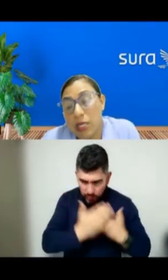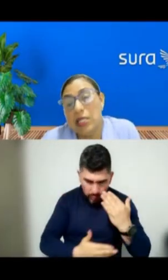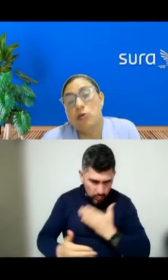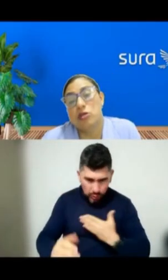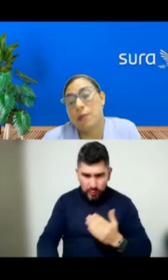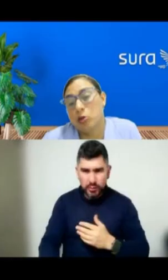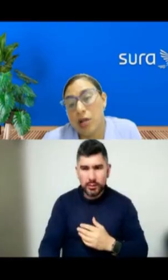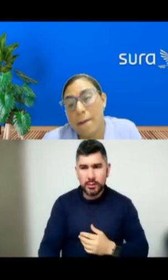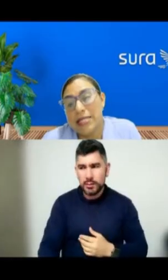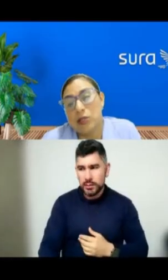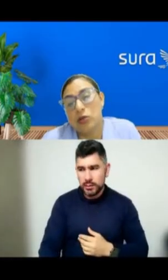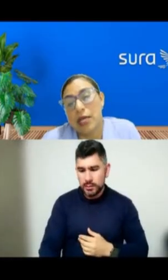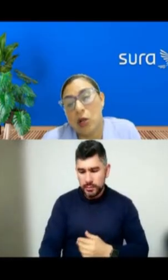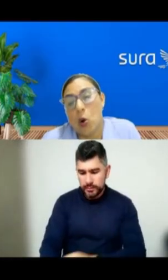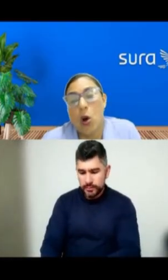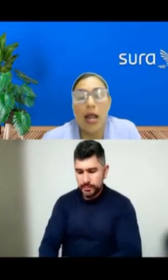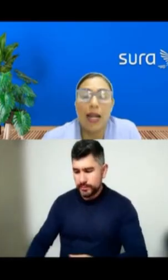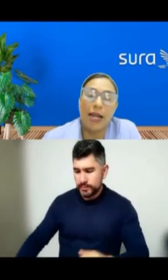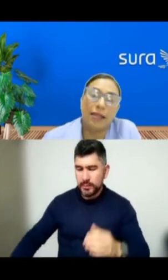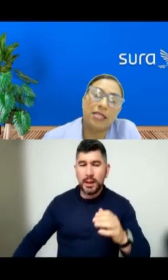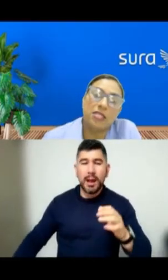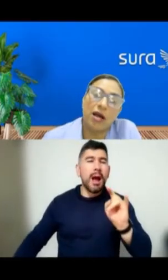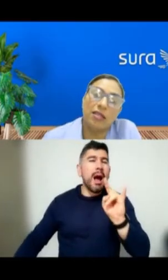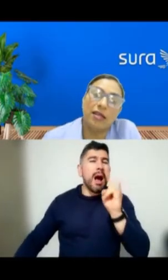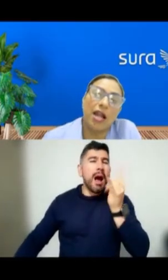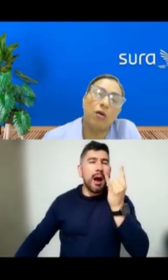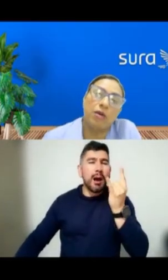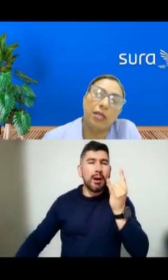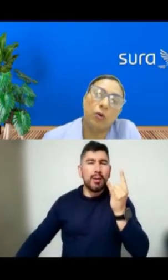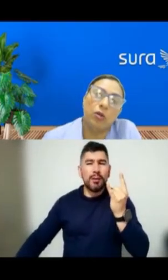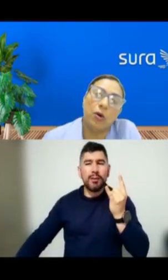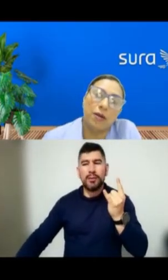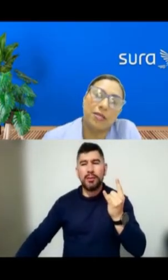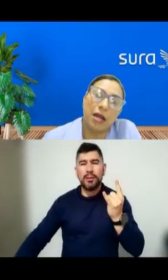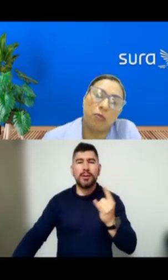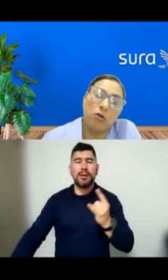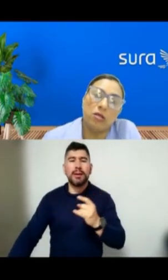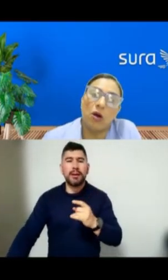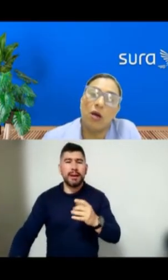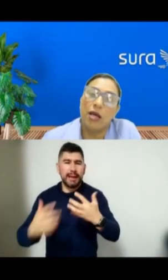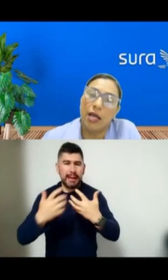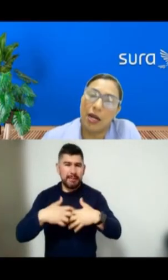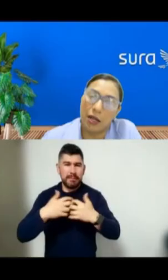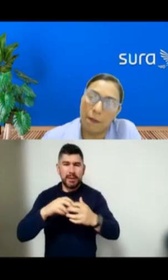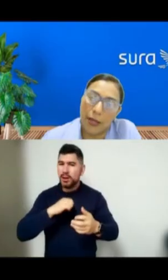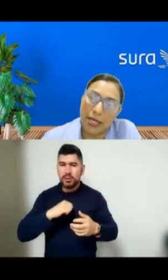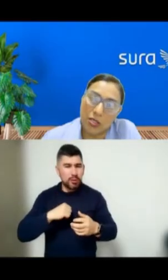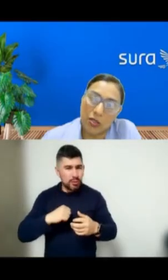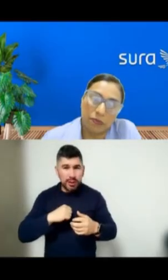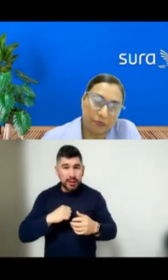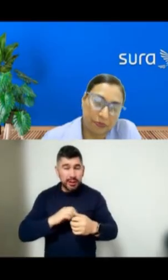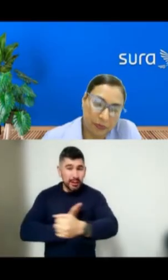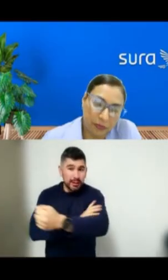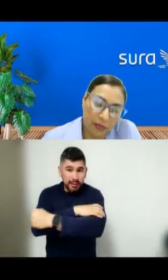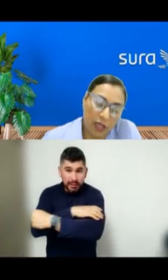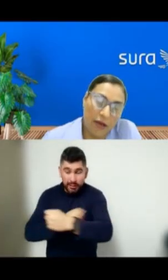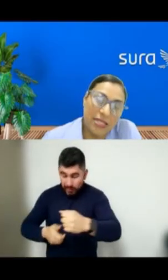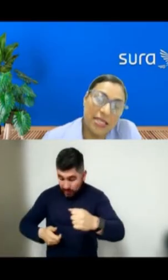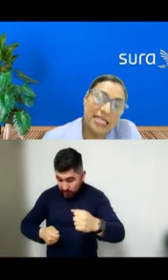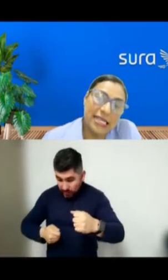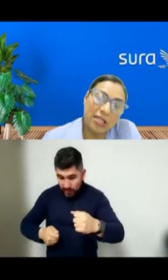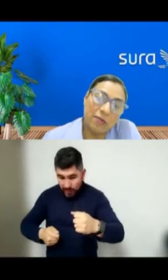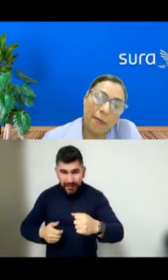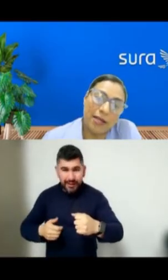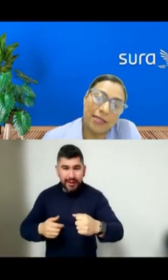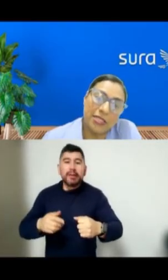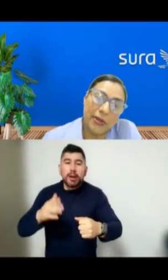como mínimo, si de pronto en la empresa no tengo tensión arterial, como mínimo debo revisar pulso y respiración.